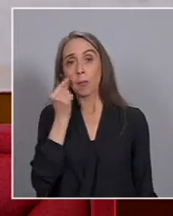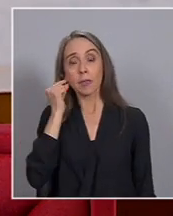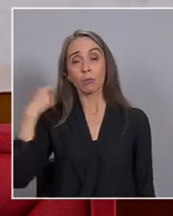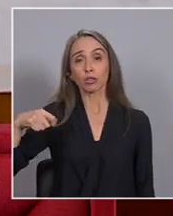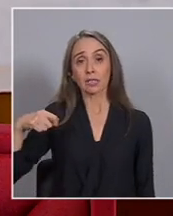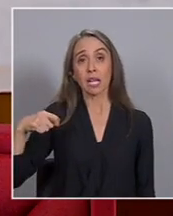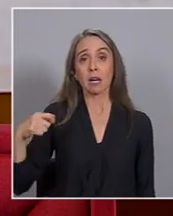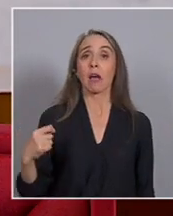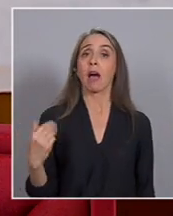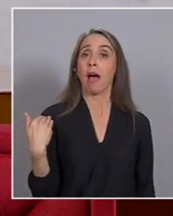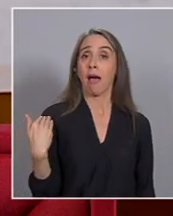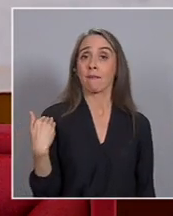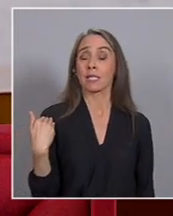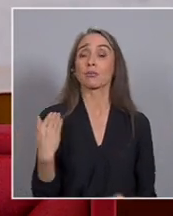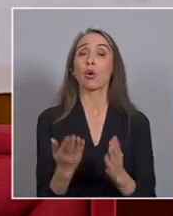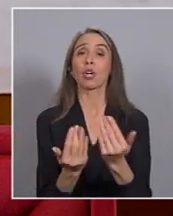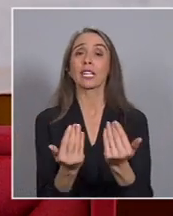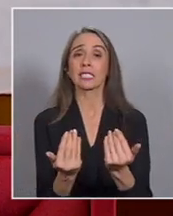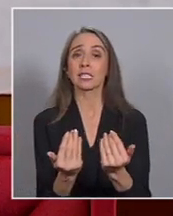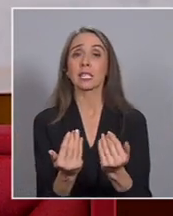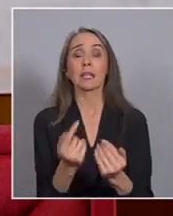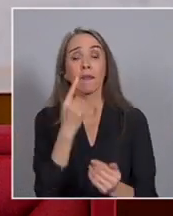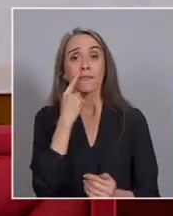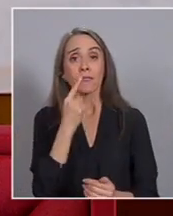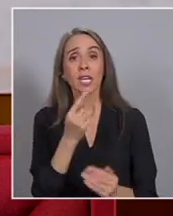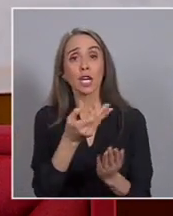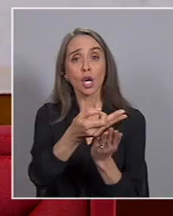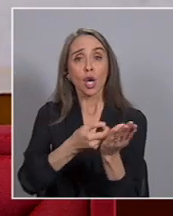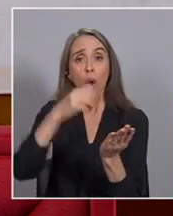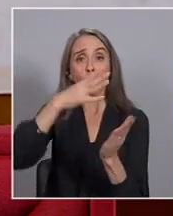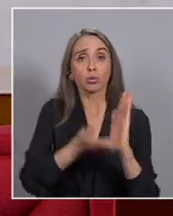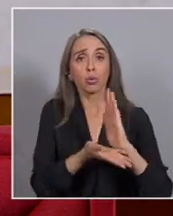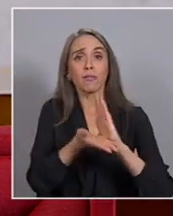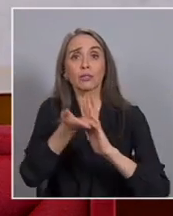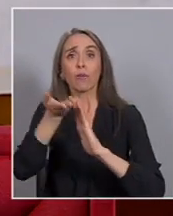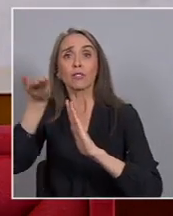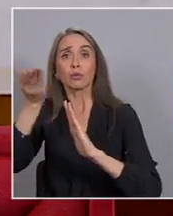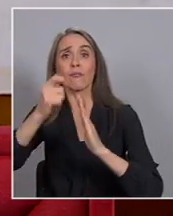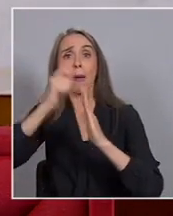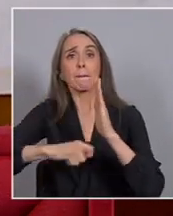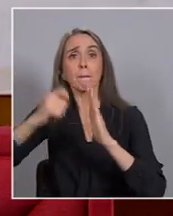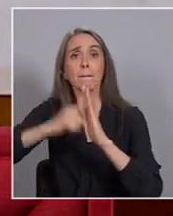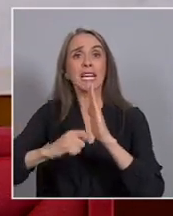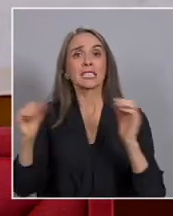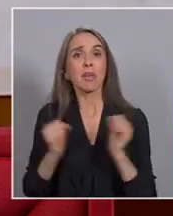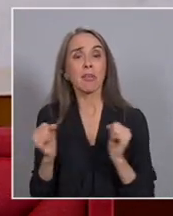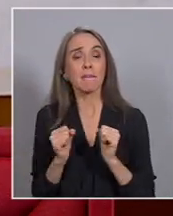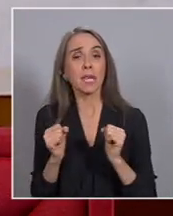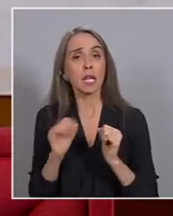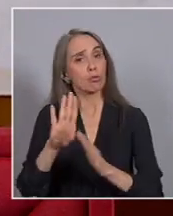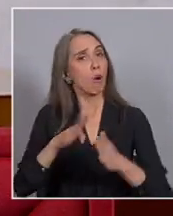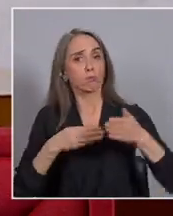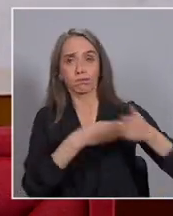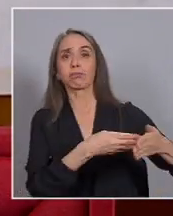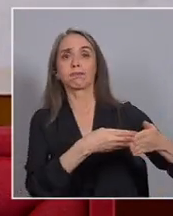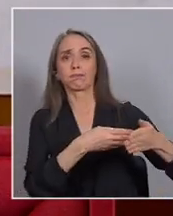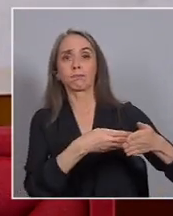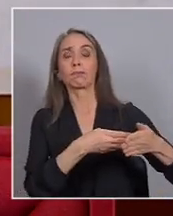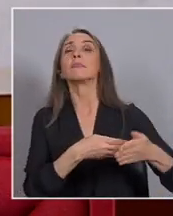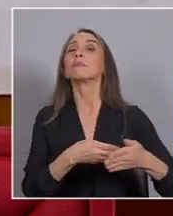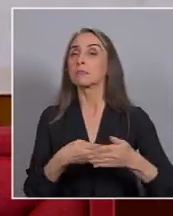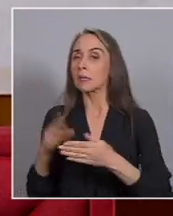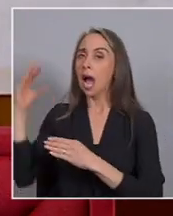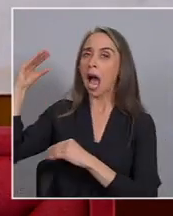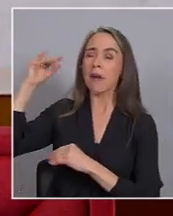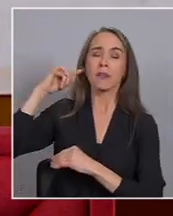parlamentarias respecto a la necesidad de frenar las alzas de las cuentas de la luz durante los meses de invierno. Así,